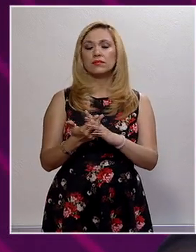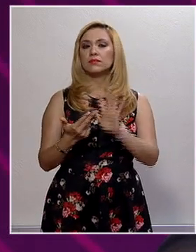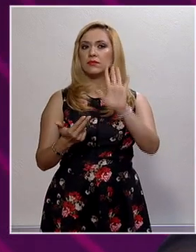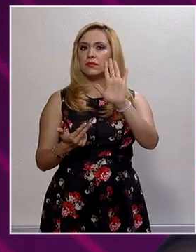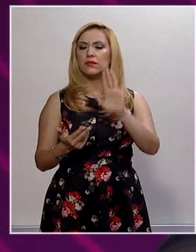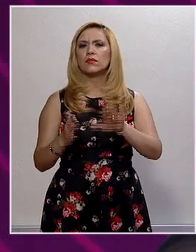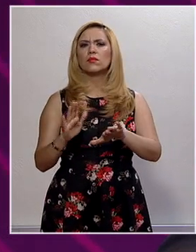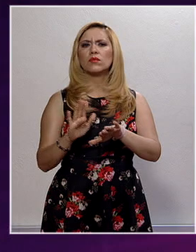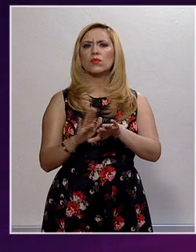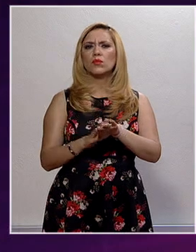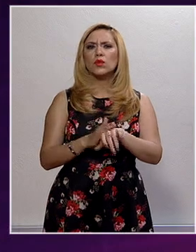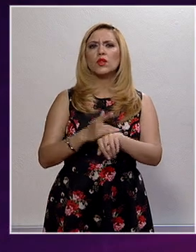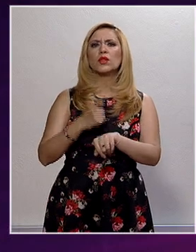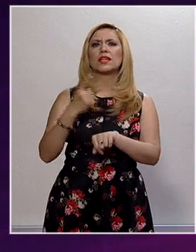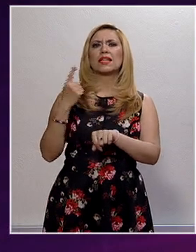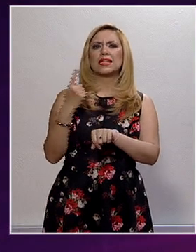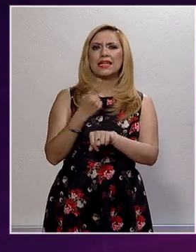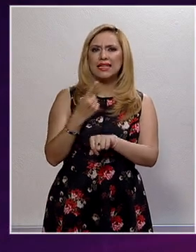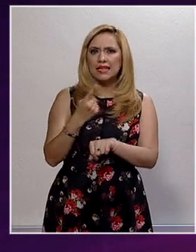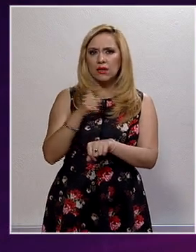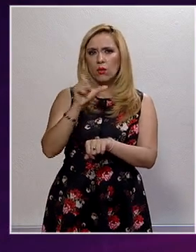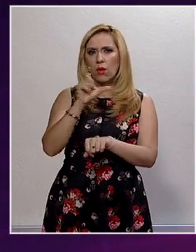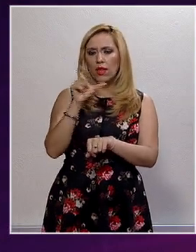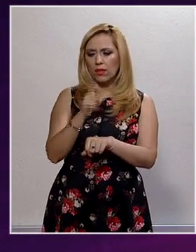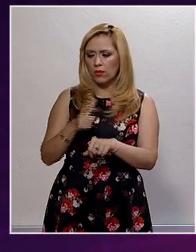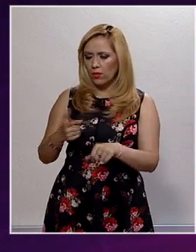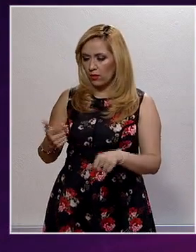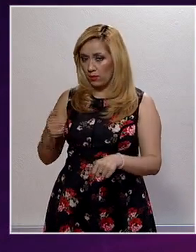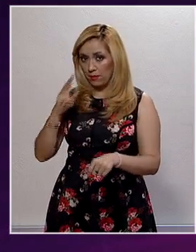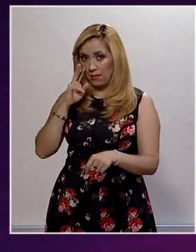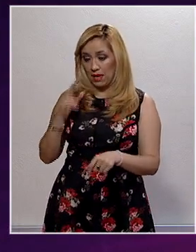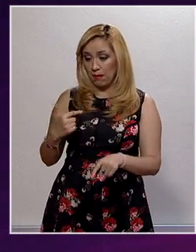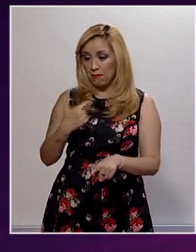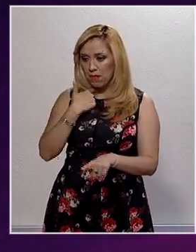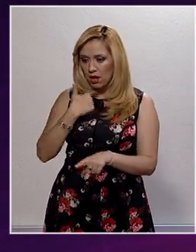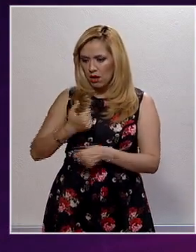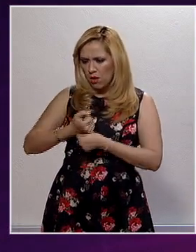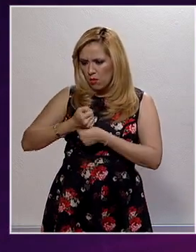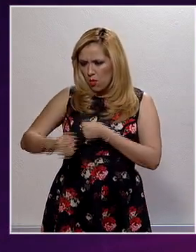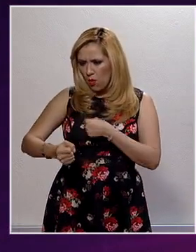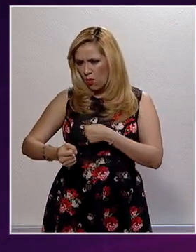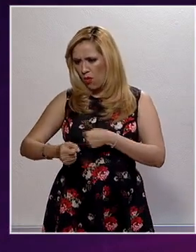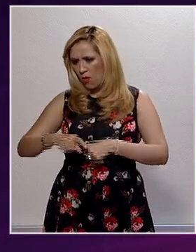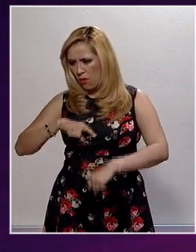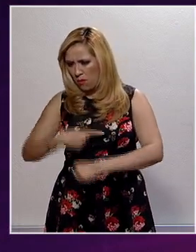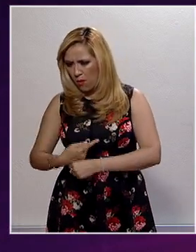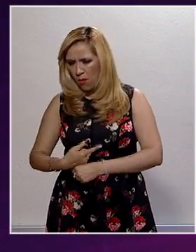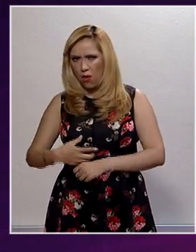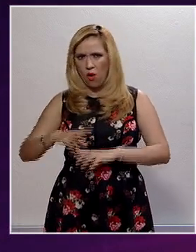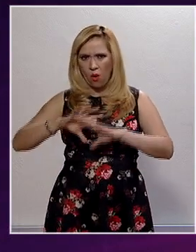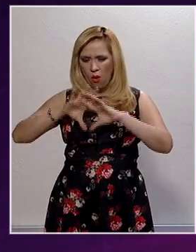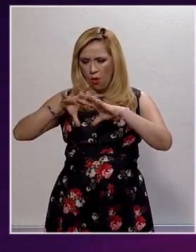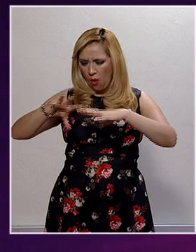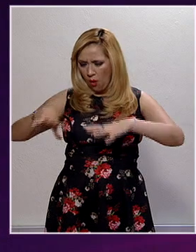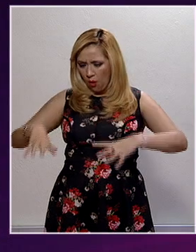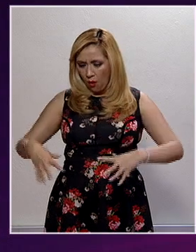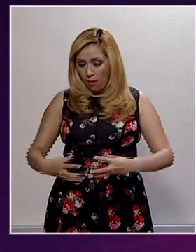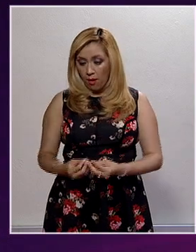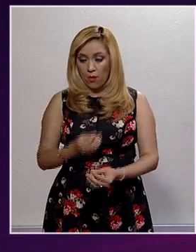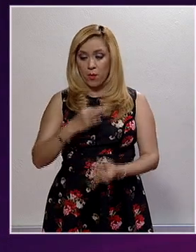las condiciones, a la violencia feminicida que existe alrededor, ¿no?